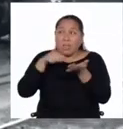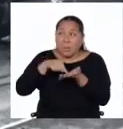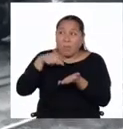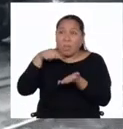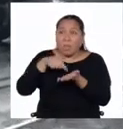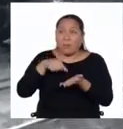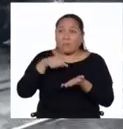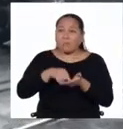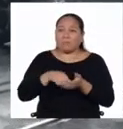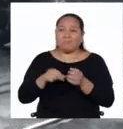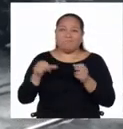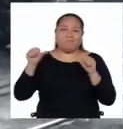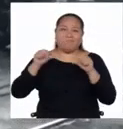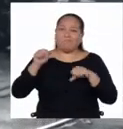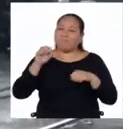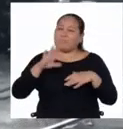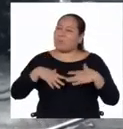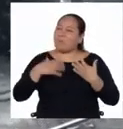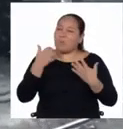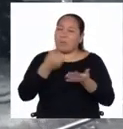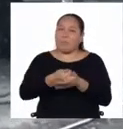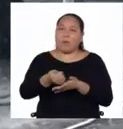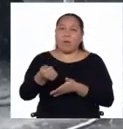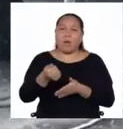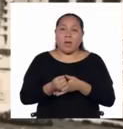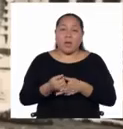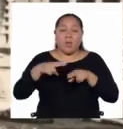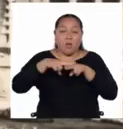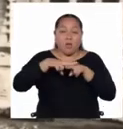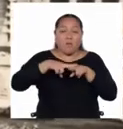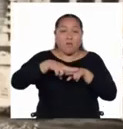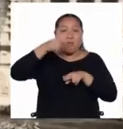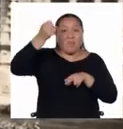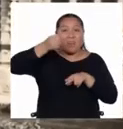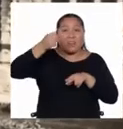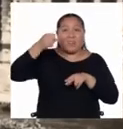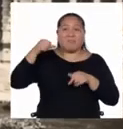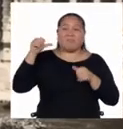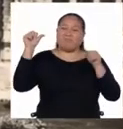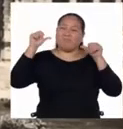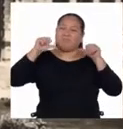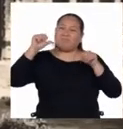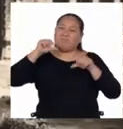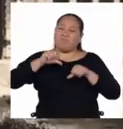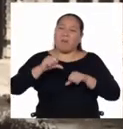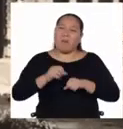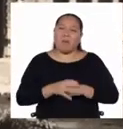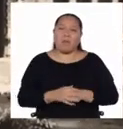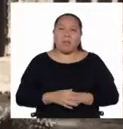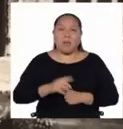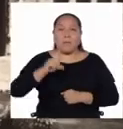en malas condiciones. En